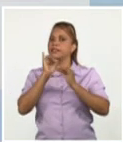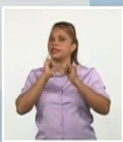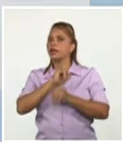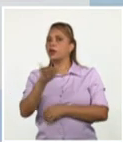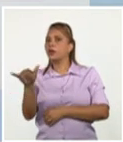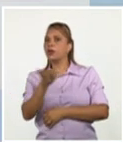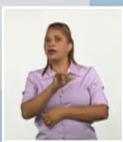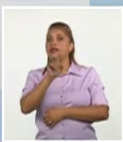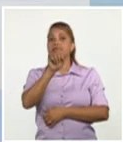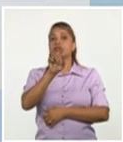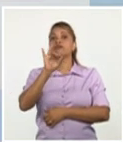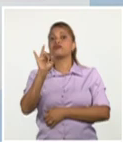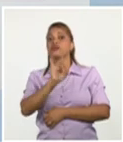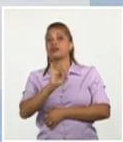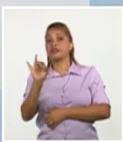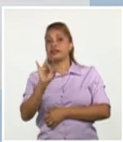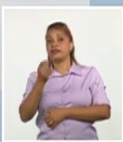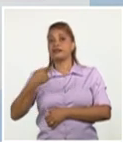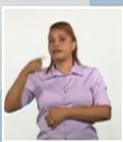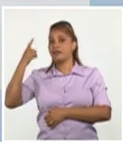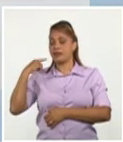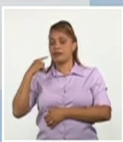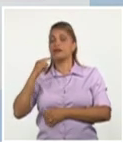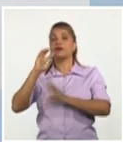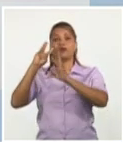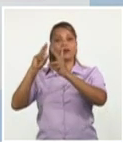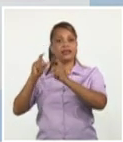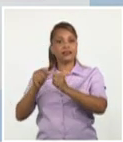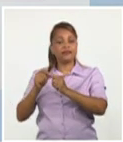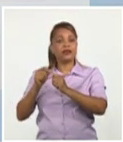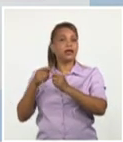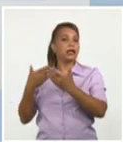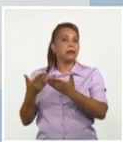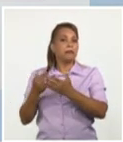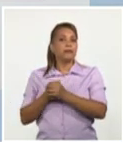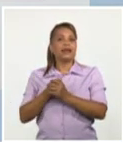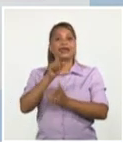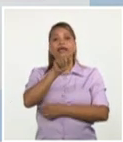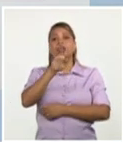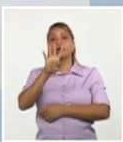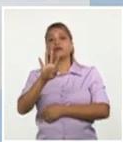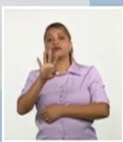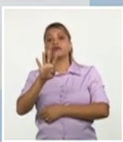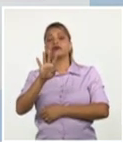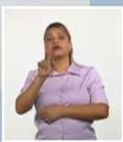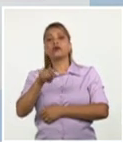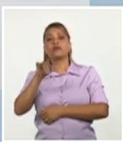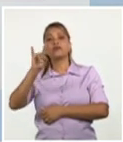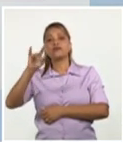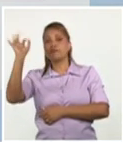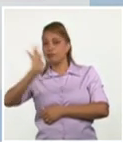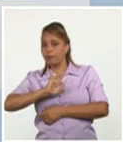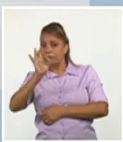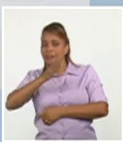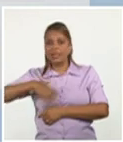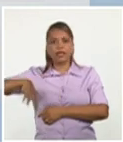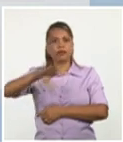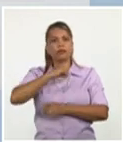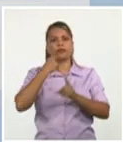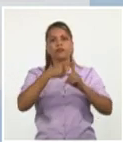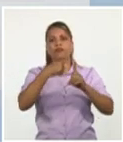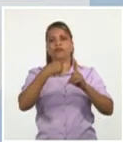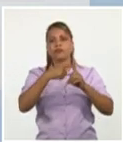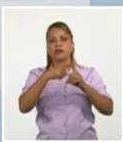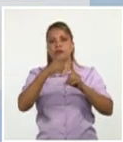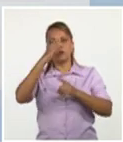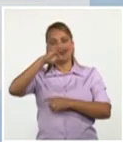177 ayer, una cifra, estamos hablando del 14,9% de todos los diagnosticados en Cuba.